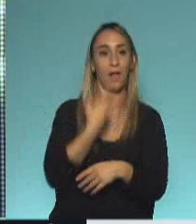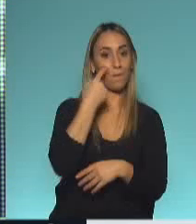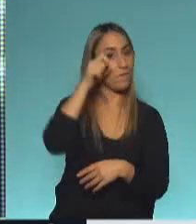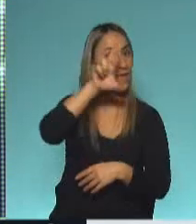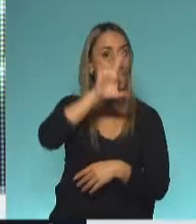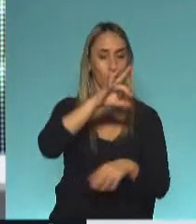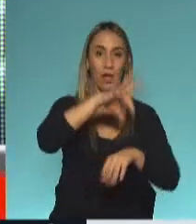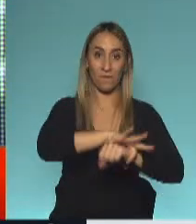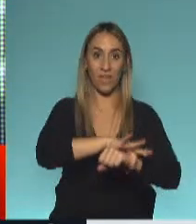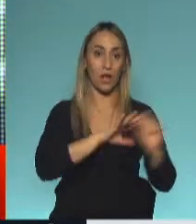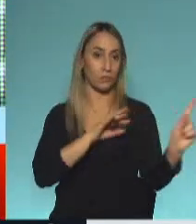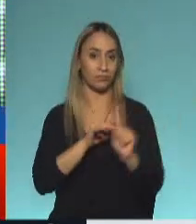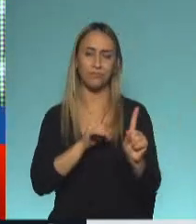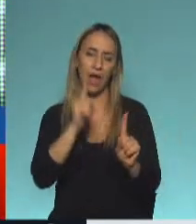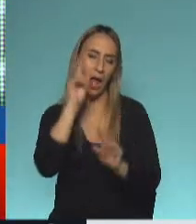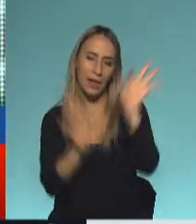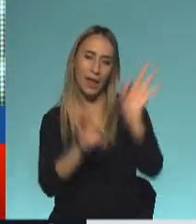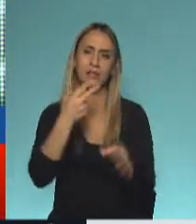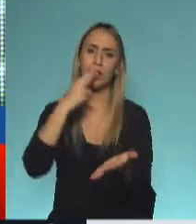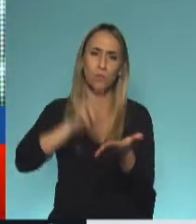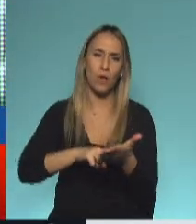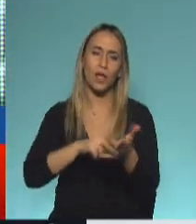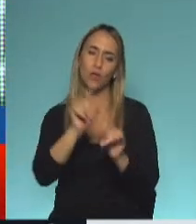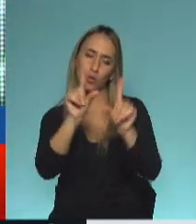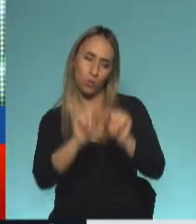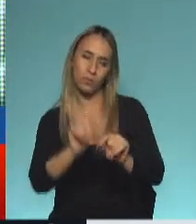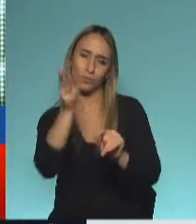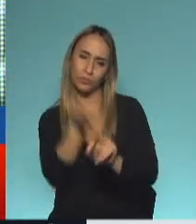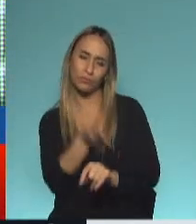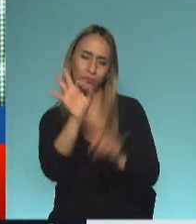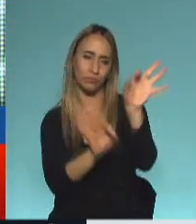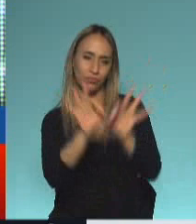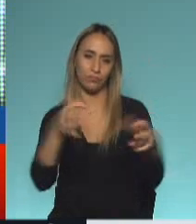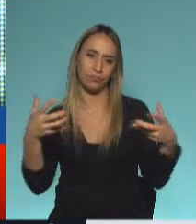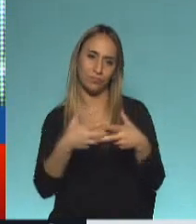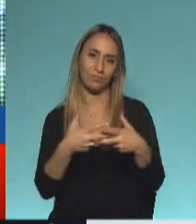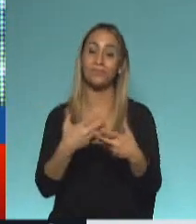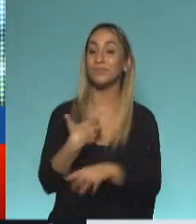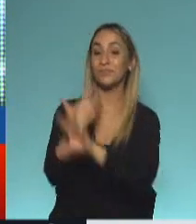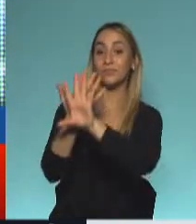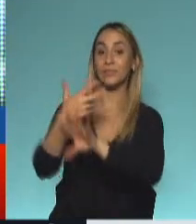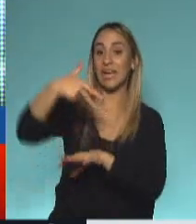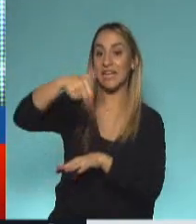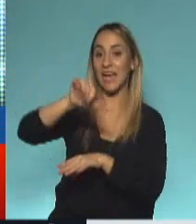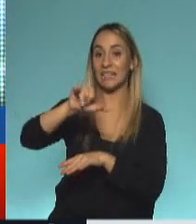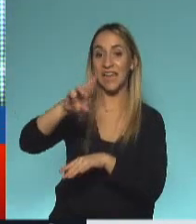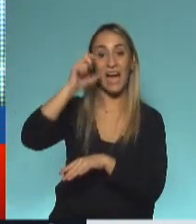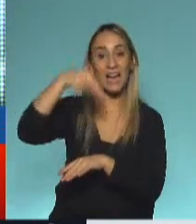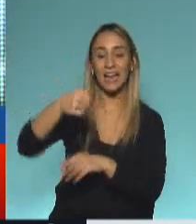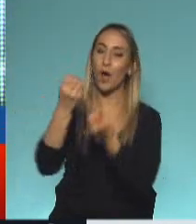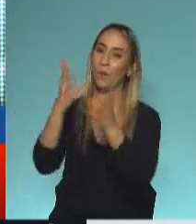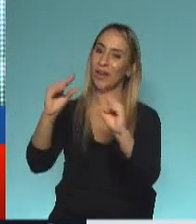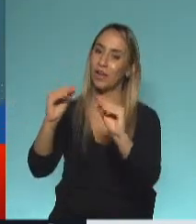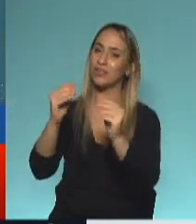repasar los números fiscales y las ejecución de programas entre otros temas nazarena buenas noches cuáles fueron los principales tópicos que se